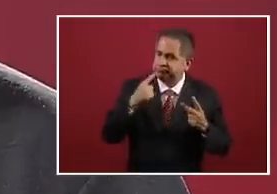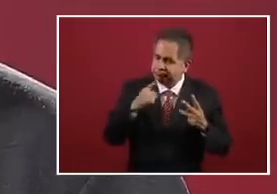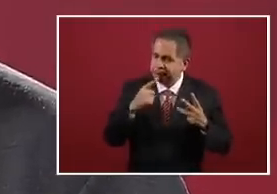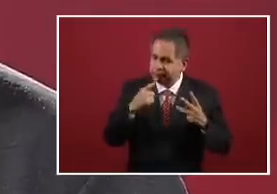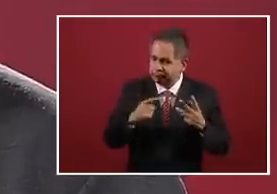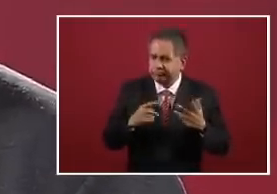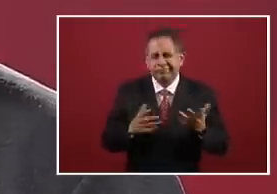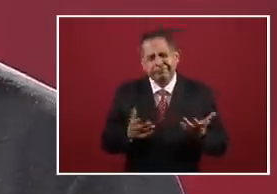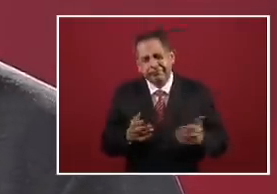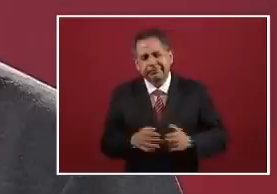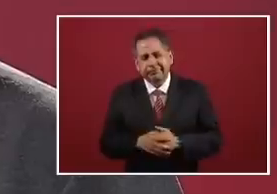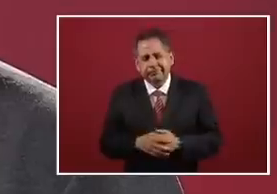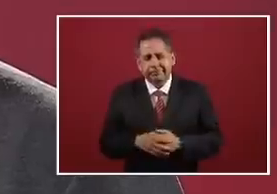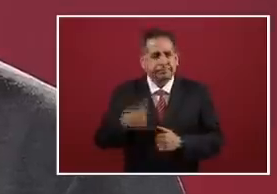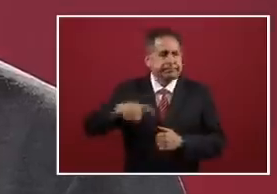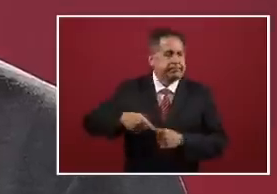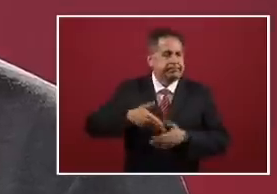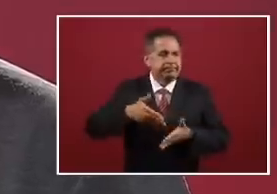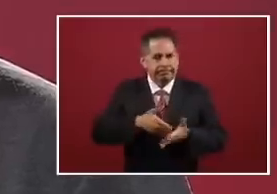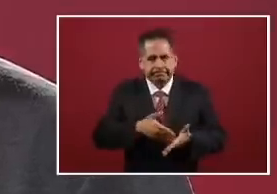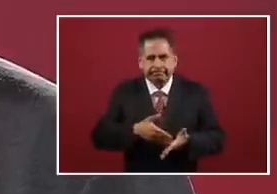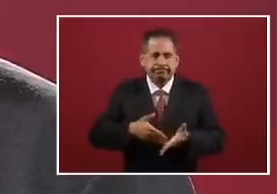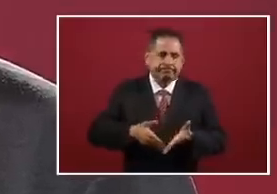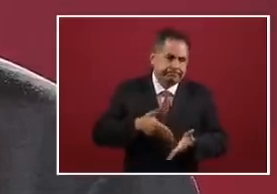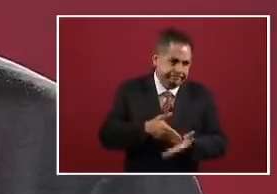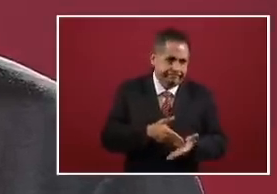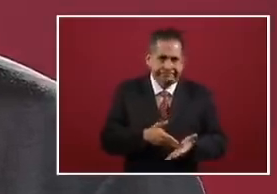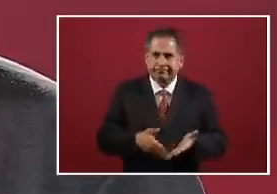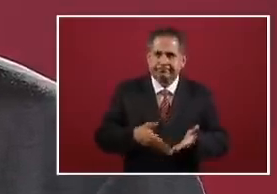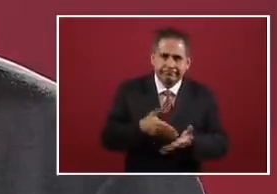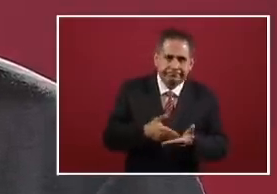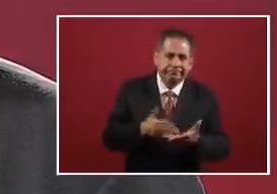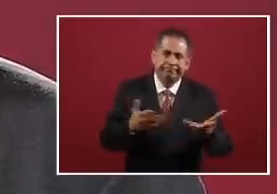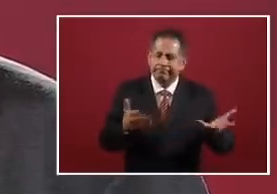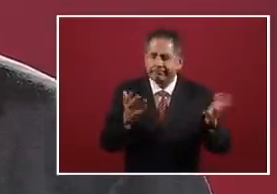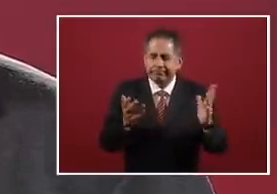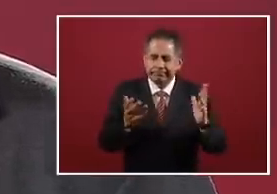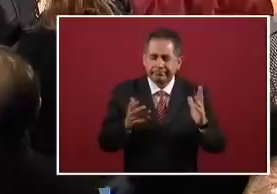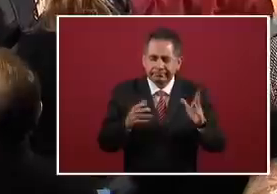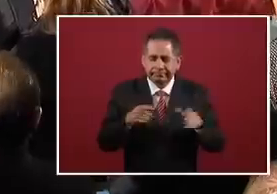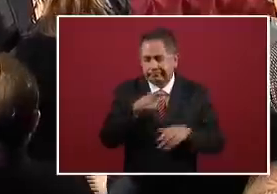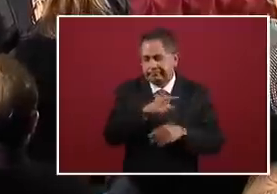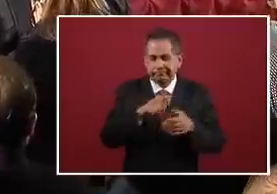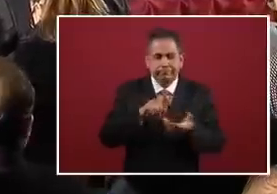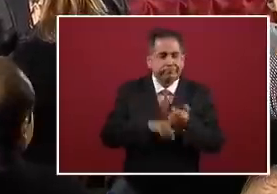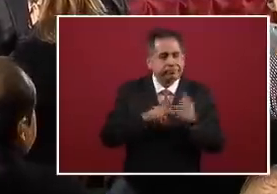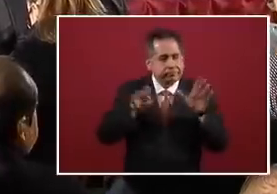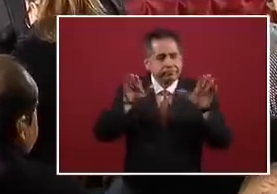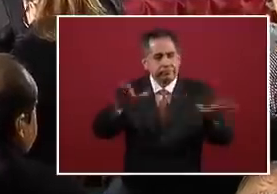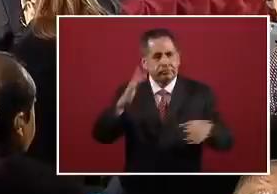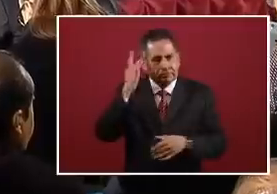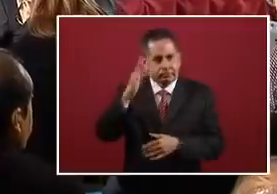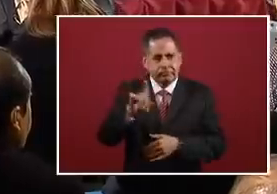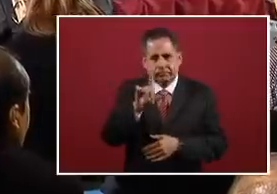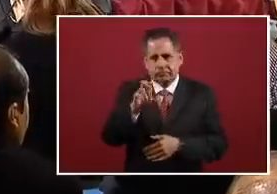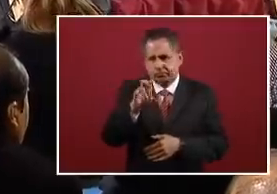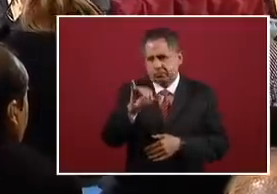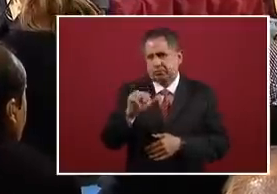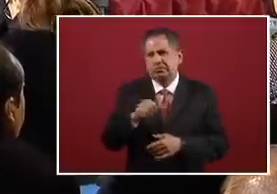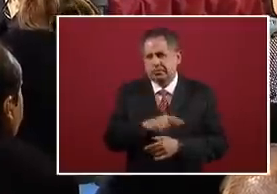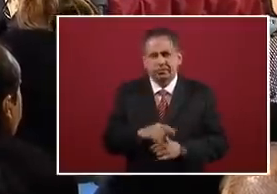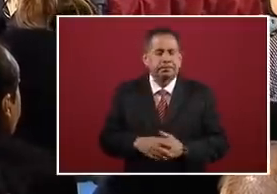para impedir que se construyera el aeropuerto de Santa Lucía.